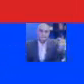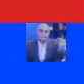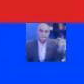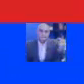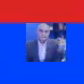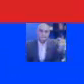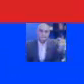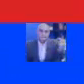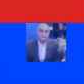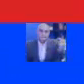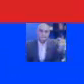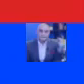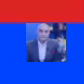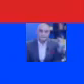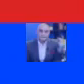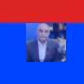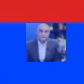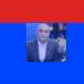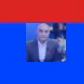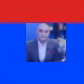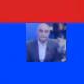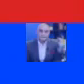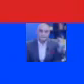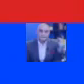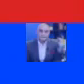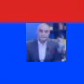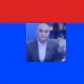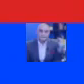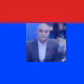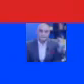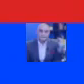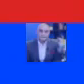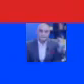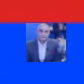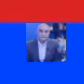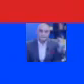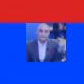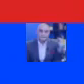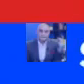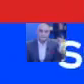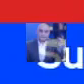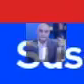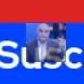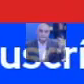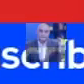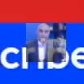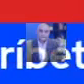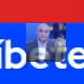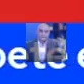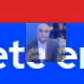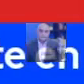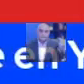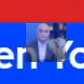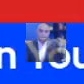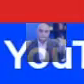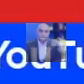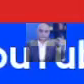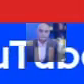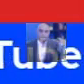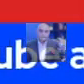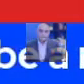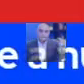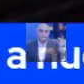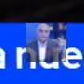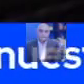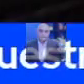reconfiguración de medios y periodistas, pero antes de perderme en ese terreno, yo quería ofrecerte lo que